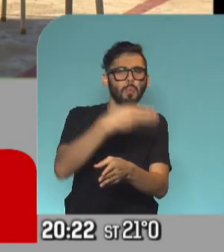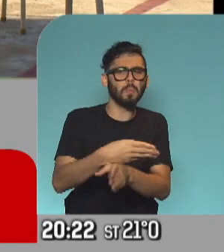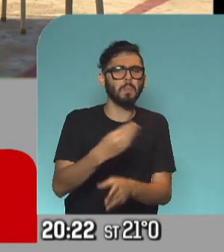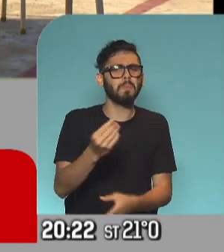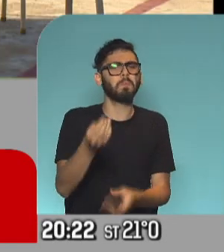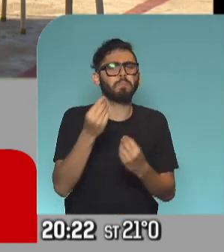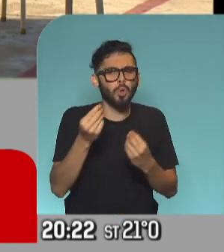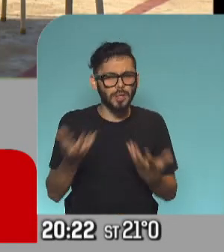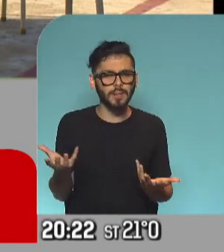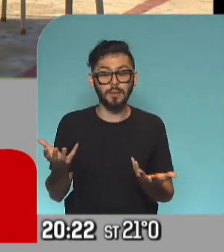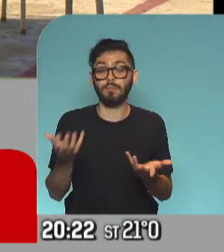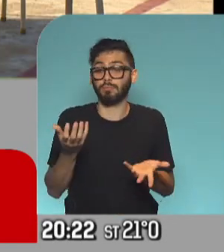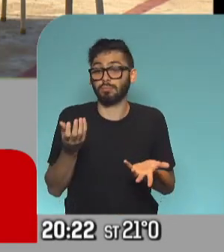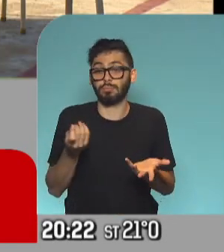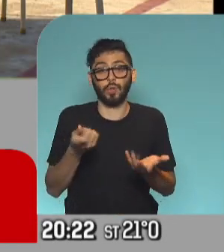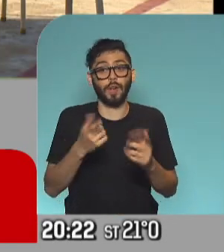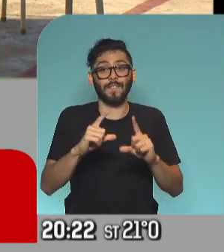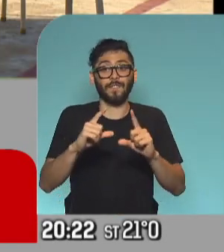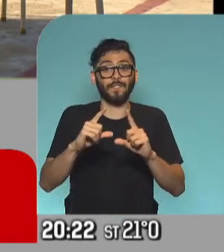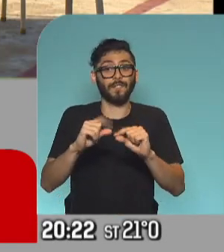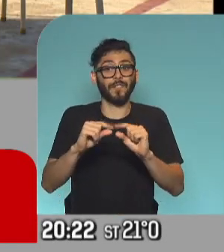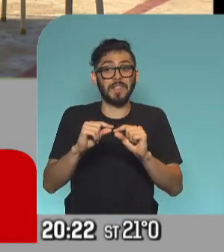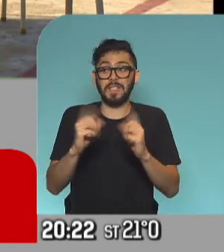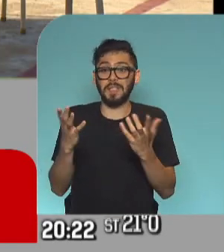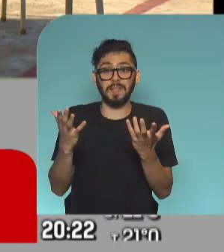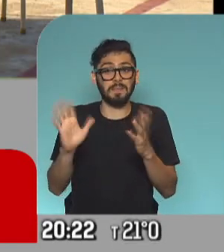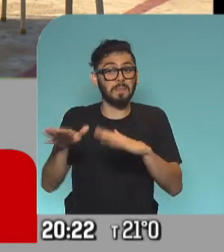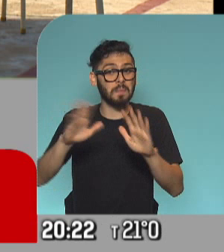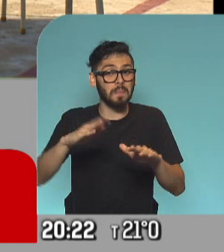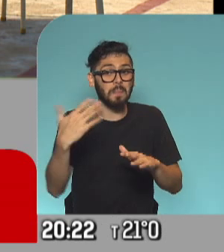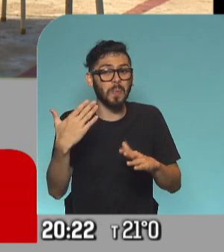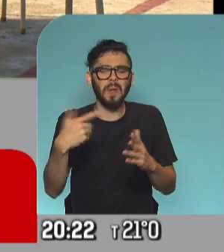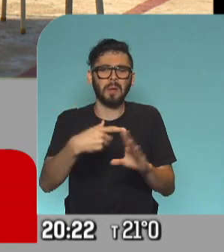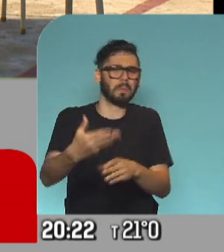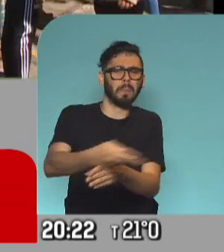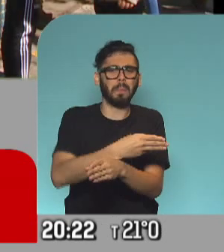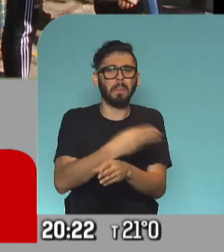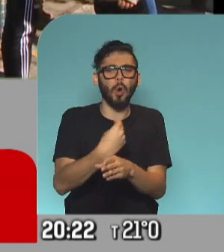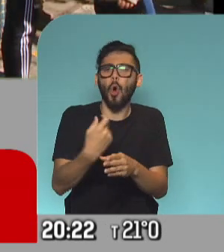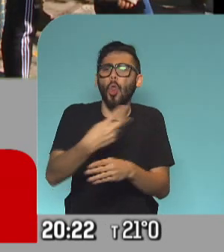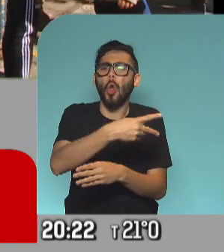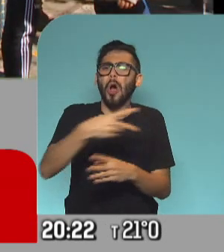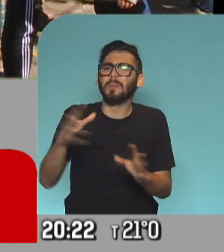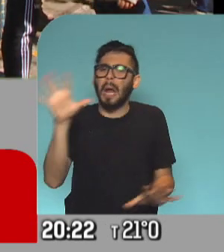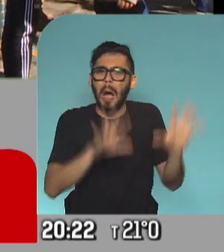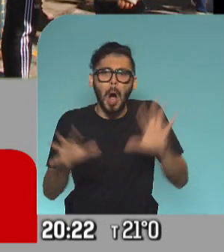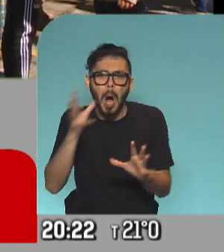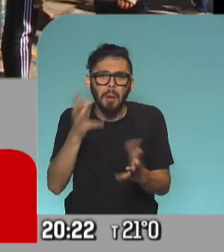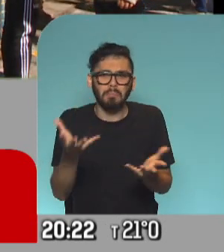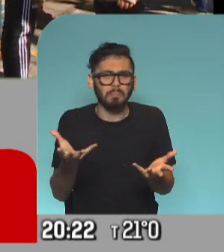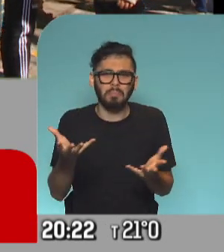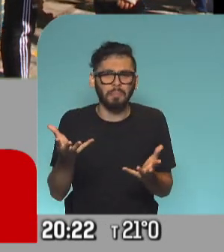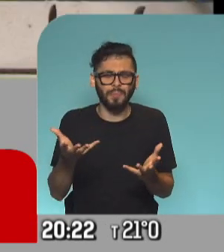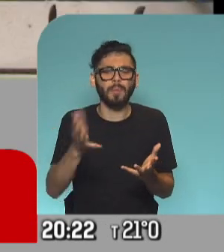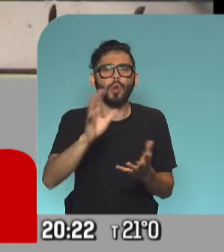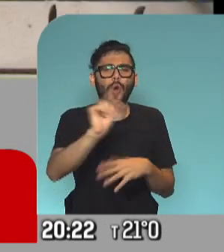entendiendo que hay una fecha en común o imaginando que es poco por hacer en esas 2 semanas. Pero en un ratito nada más. Hablaste de